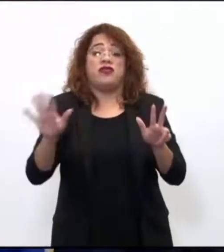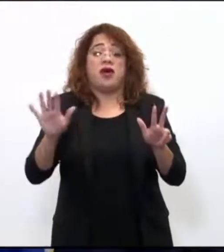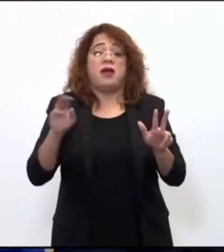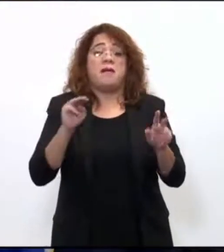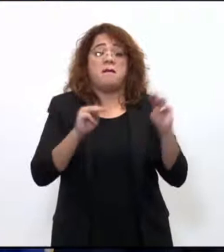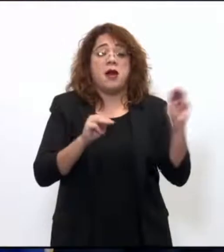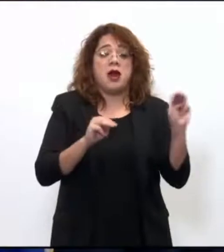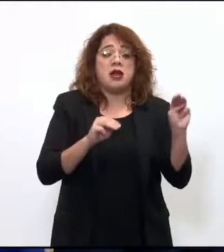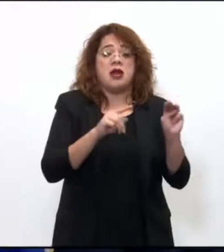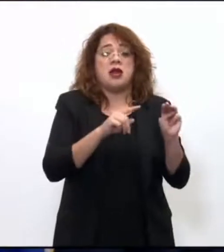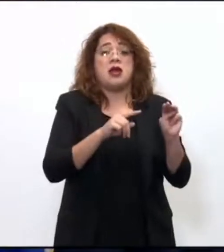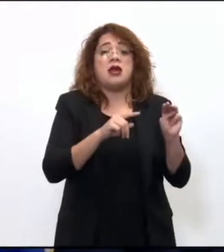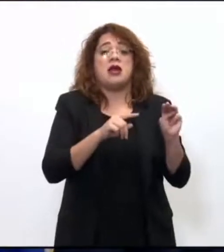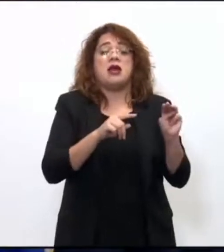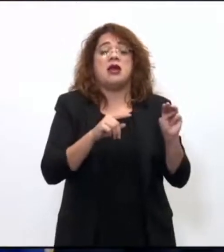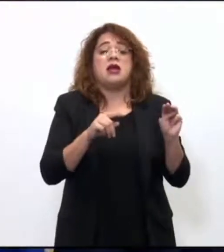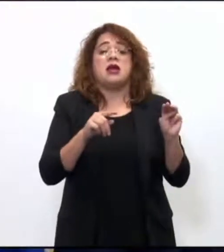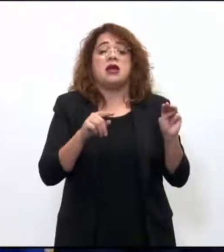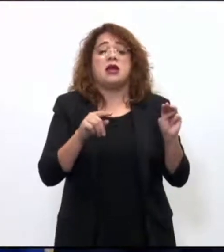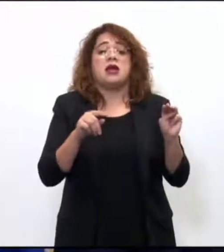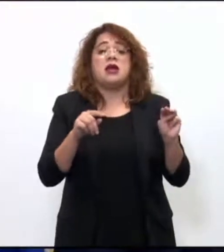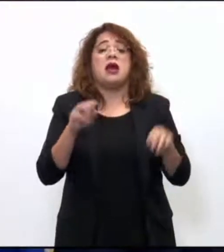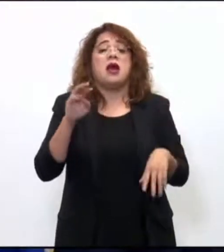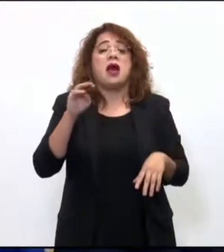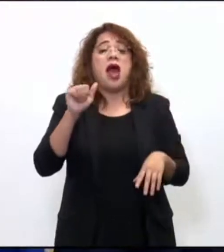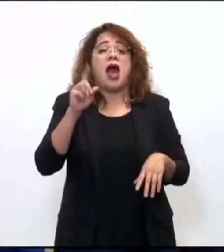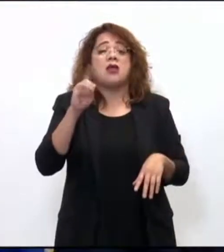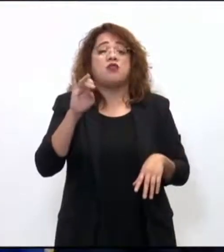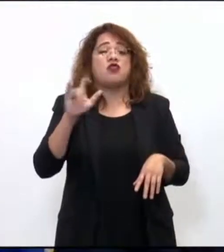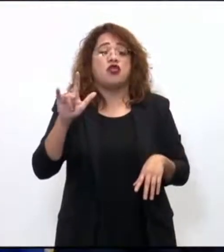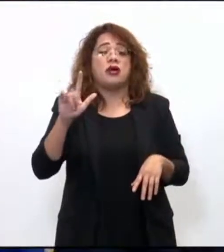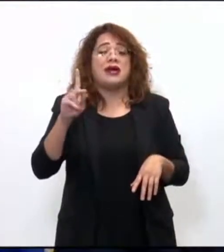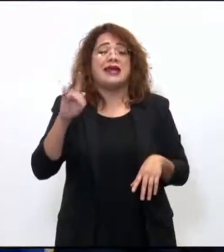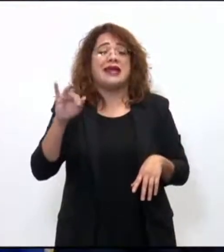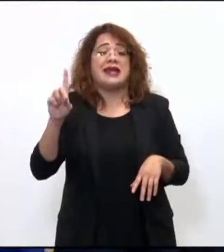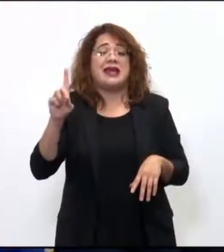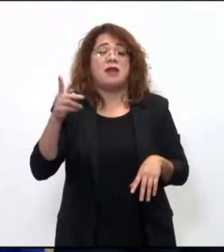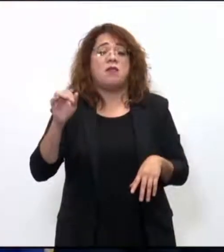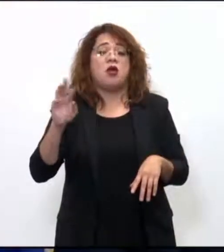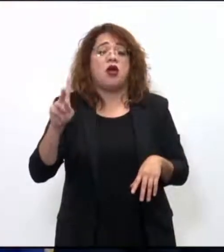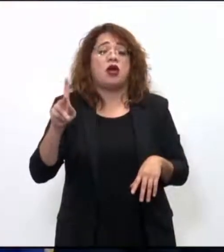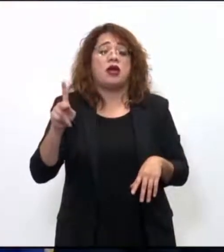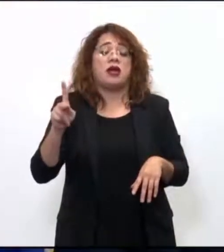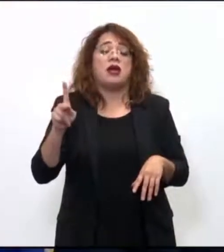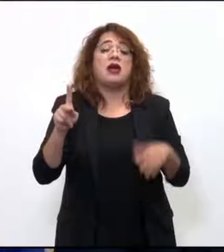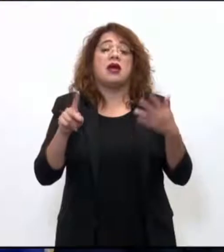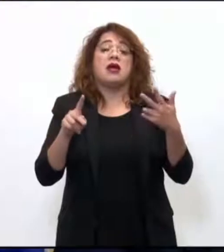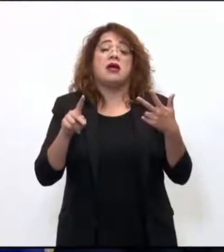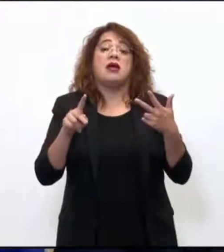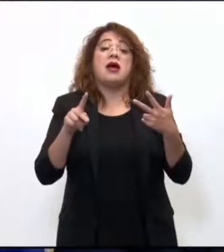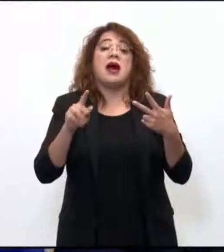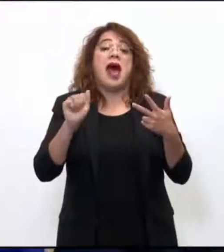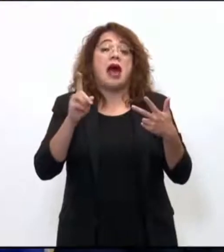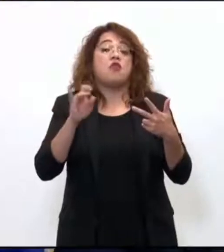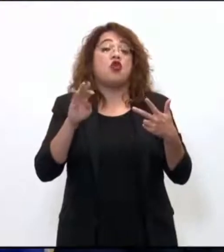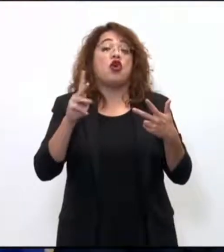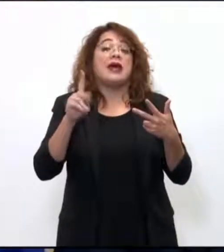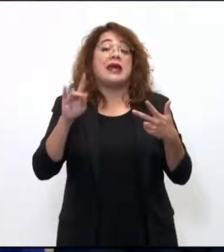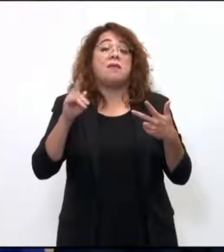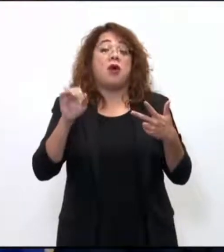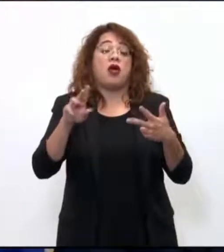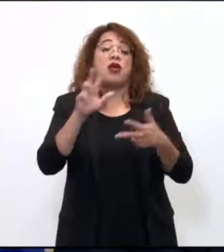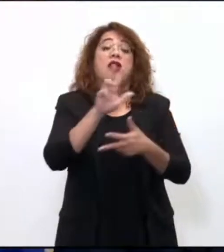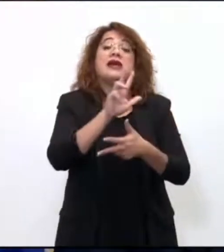Kidd Park, lunes 3 a 5 y jueves de 9 a 11. Parque